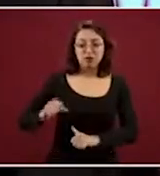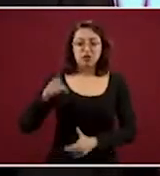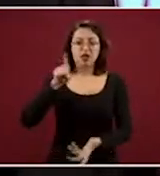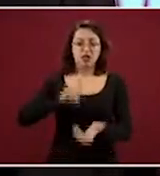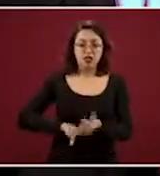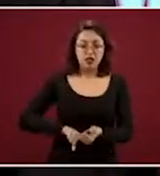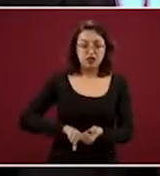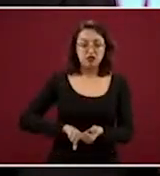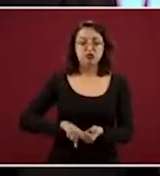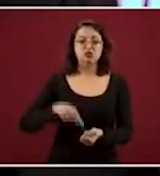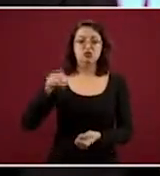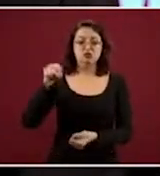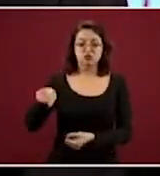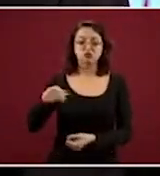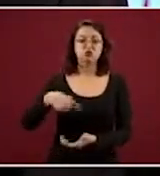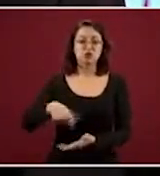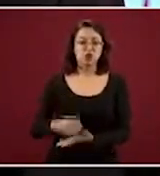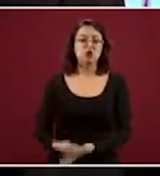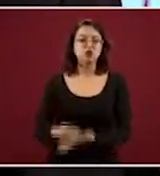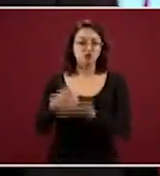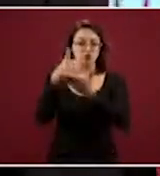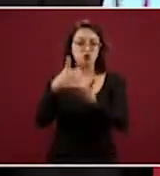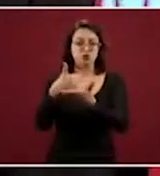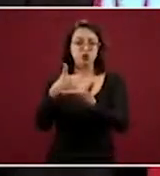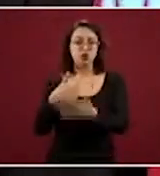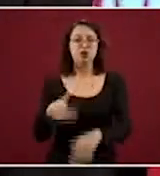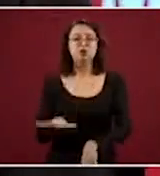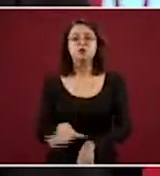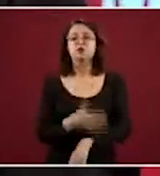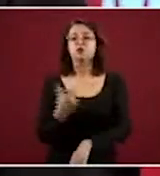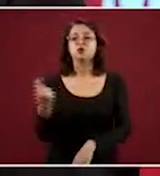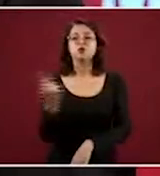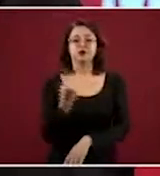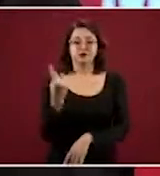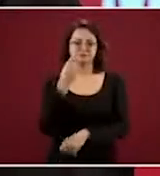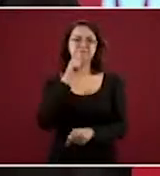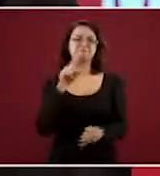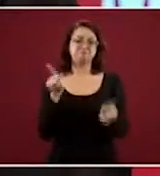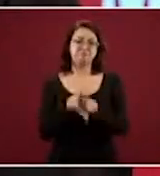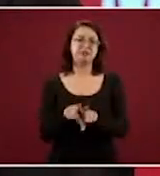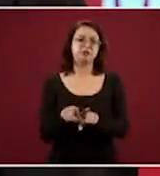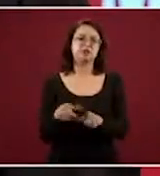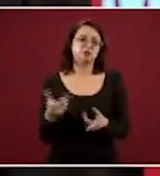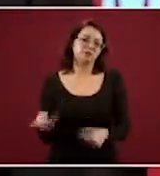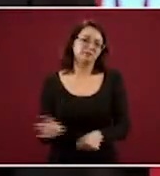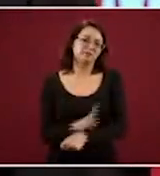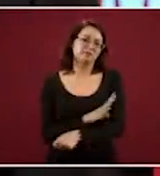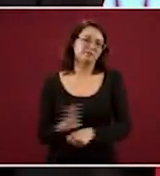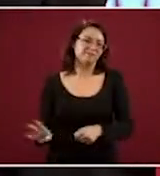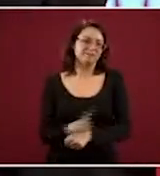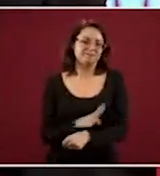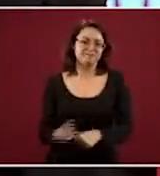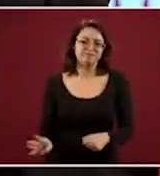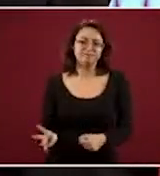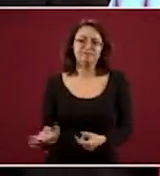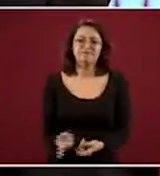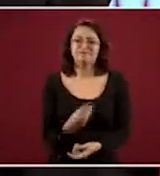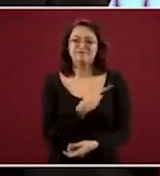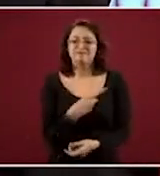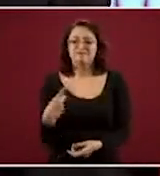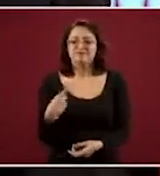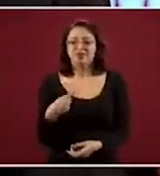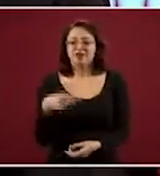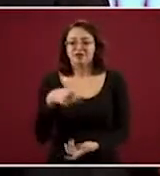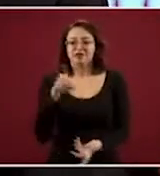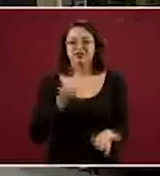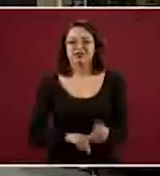los ayuntamientos, porque también a ellos les conviene que existan